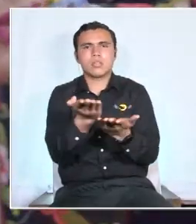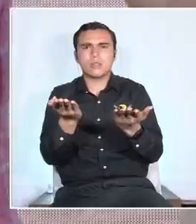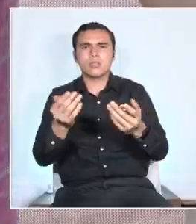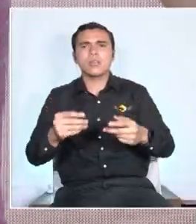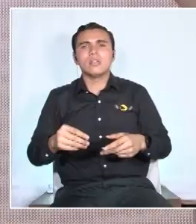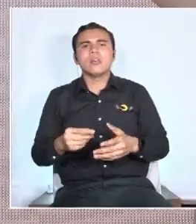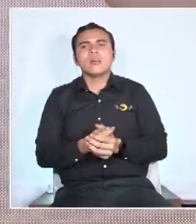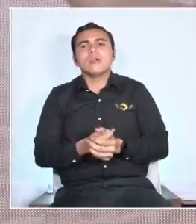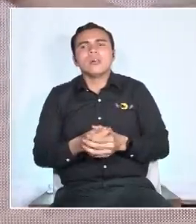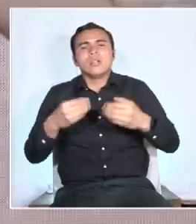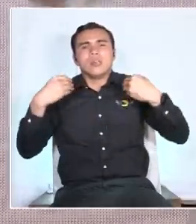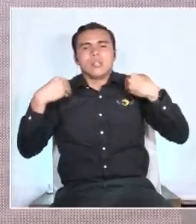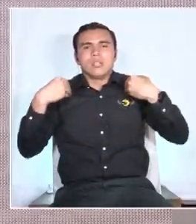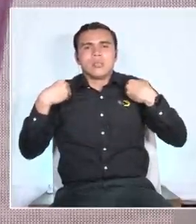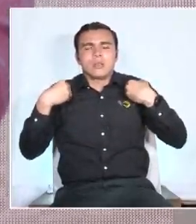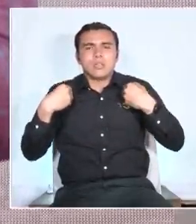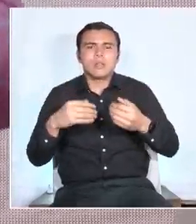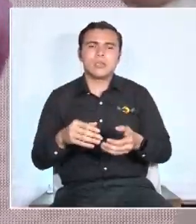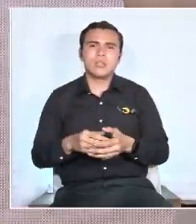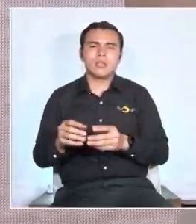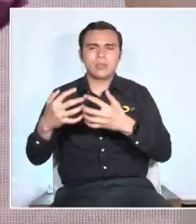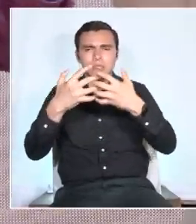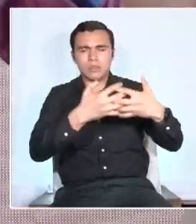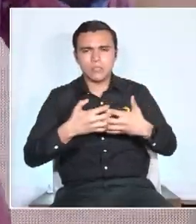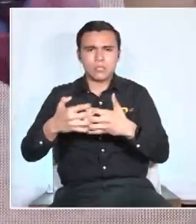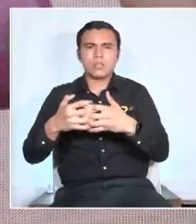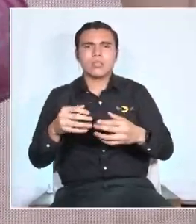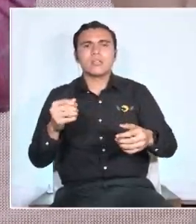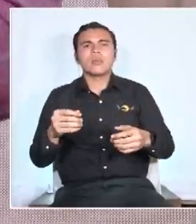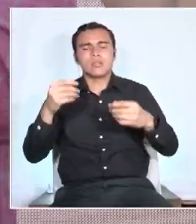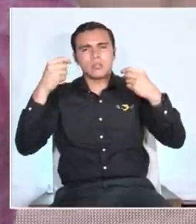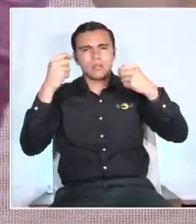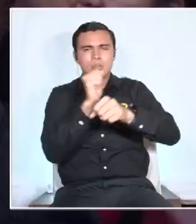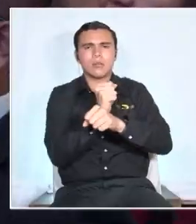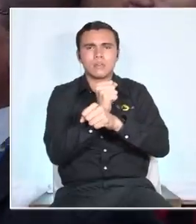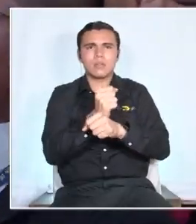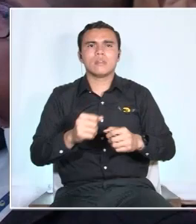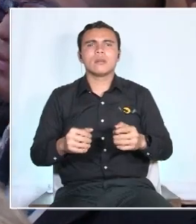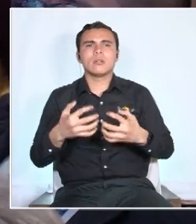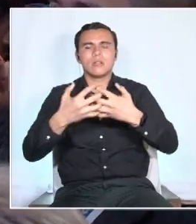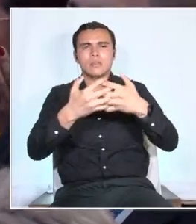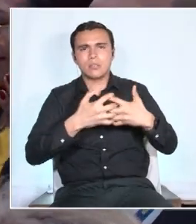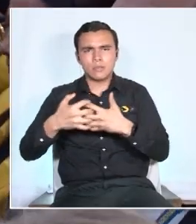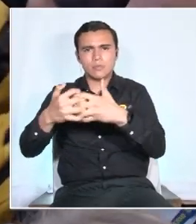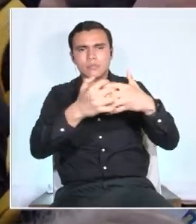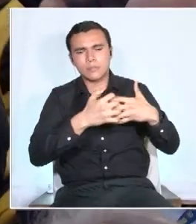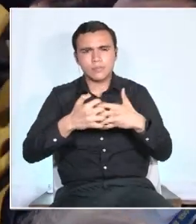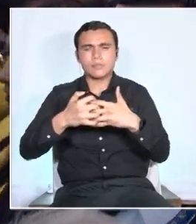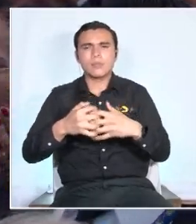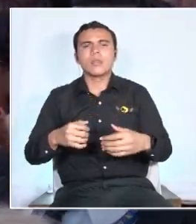teniendo ganado en Estados Unidos. Veo negocios en Miami. Veo negocios en Atlanta,